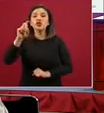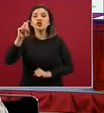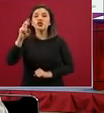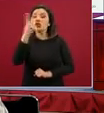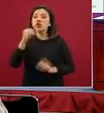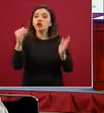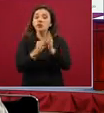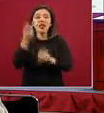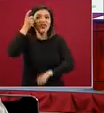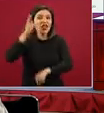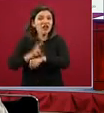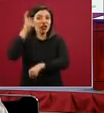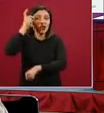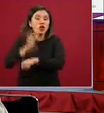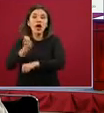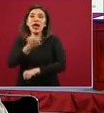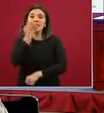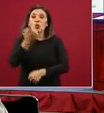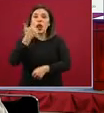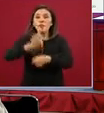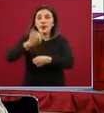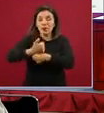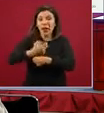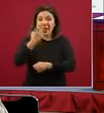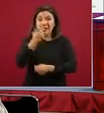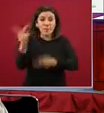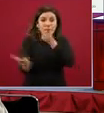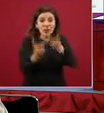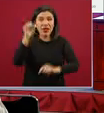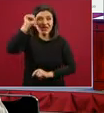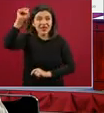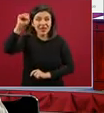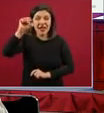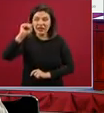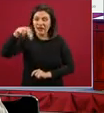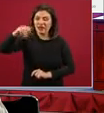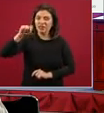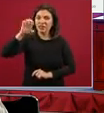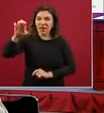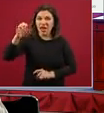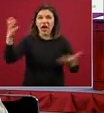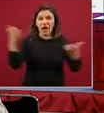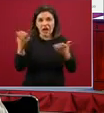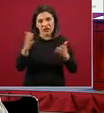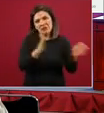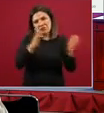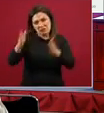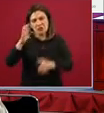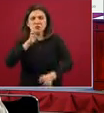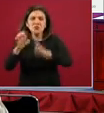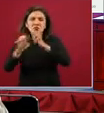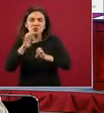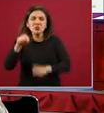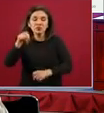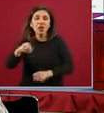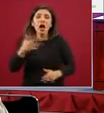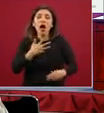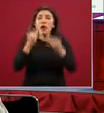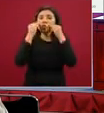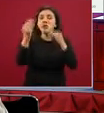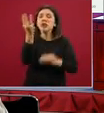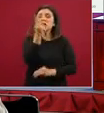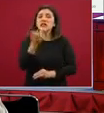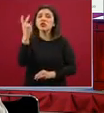200,000 directores de escuelas primarias. La encuesta del Sindicato Nacional de Trabajadores, que la hizo por su lado, se hizo con una muestra de